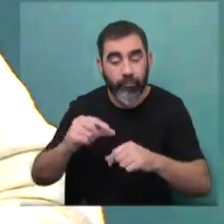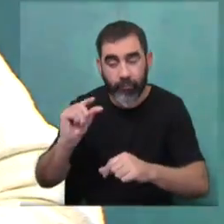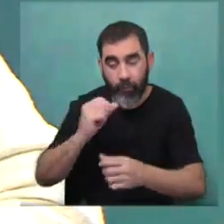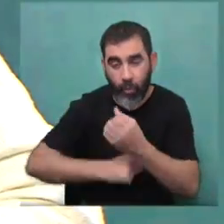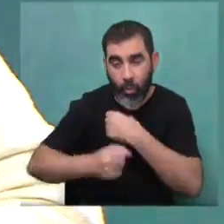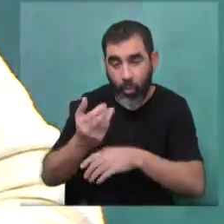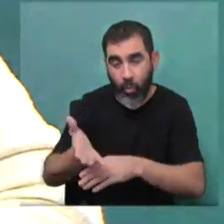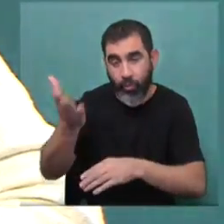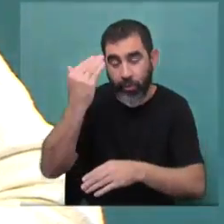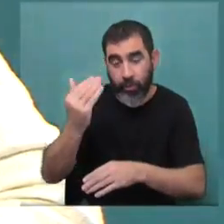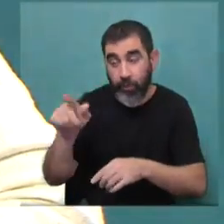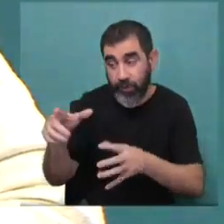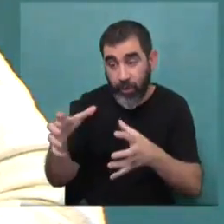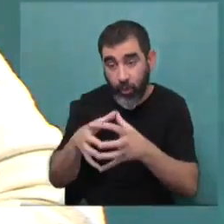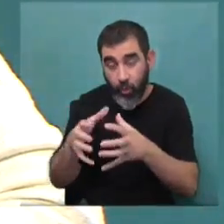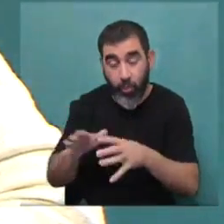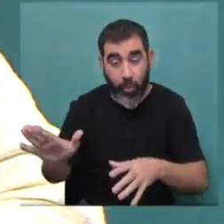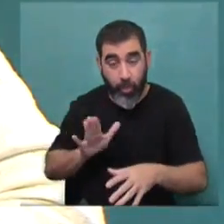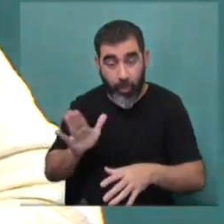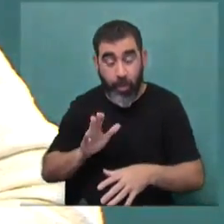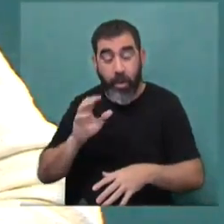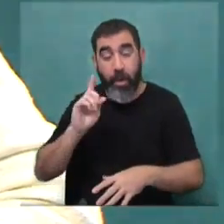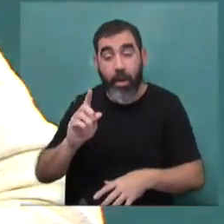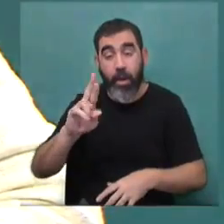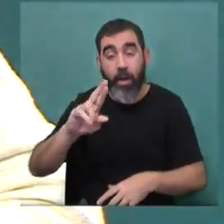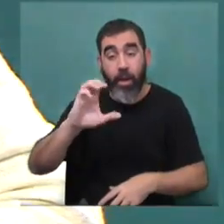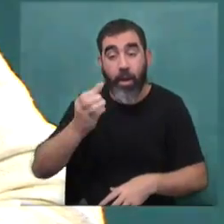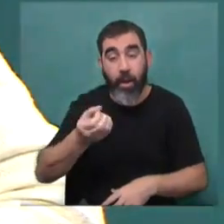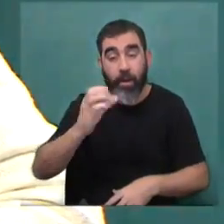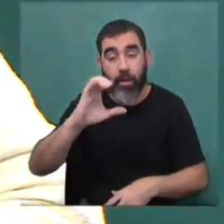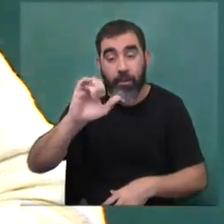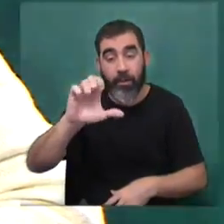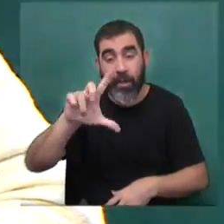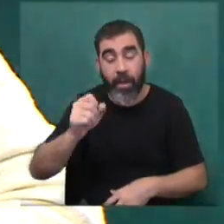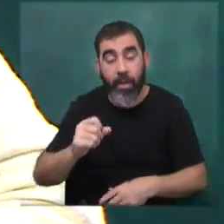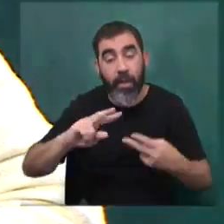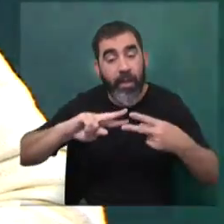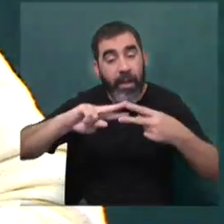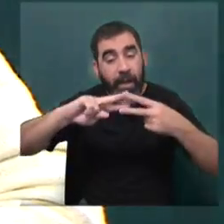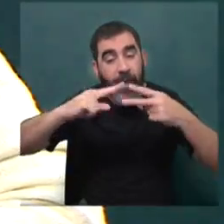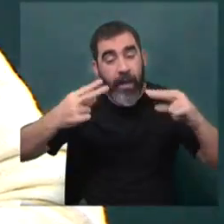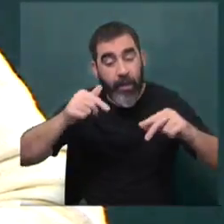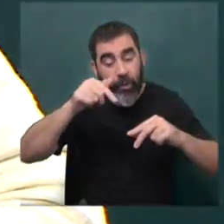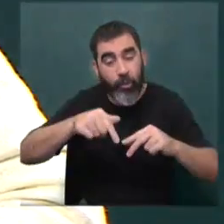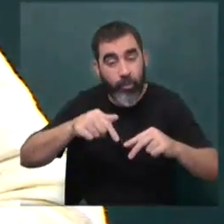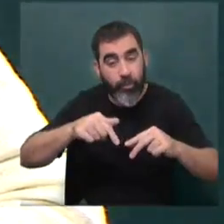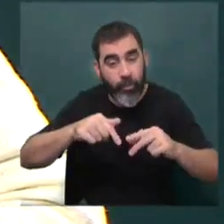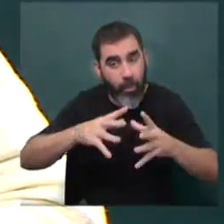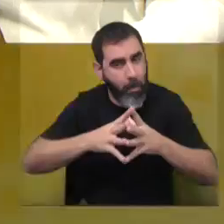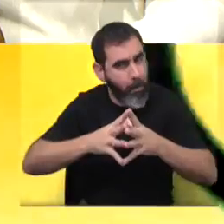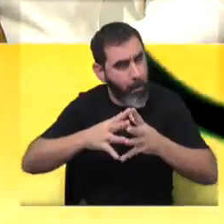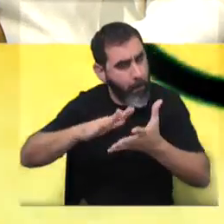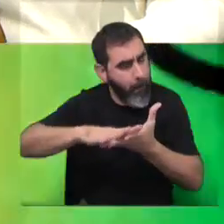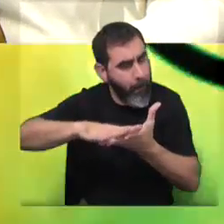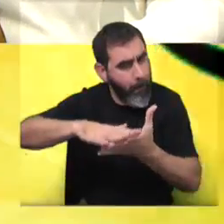grupo de Graciela García, de genética. Tienen un genoma que es enorme,